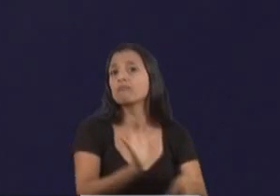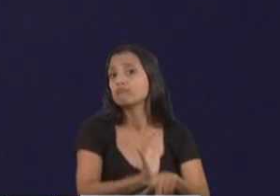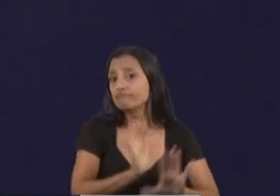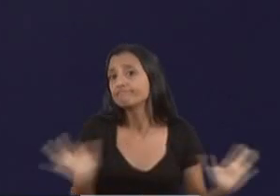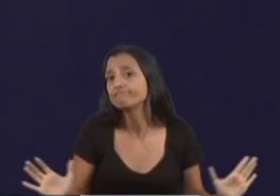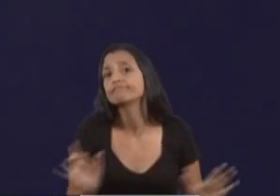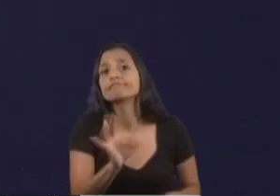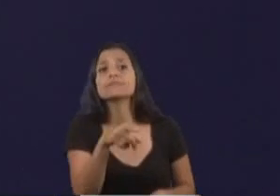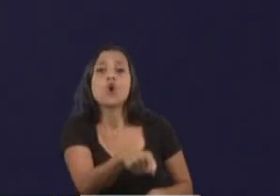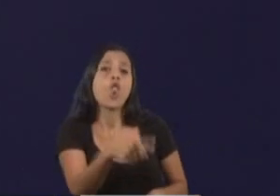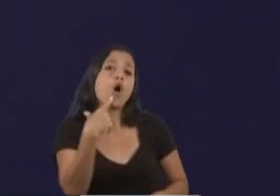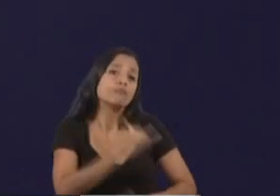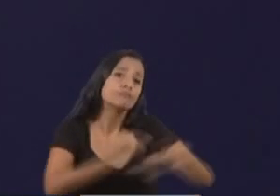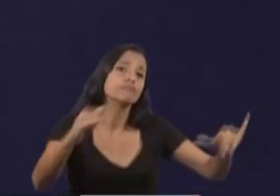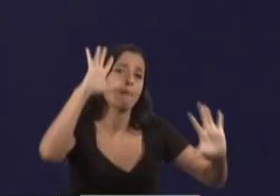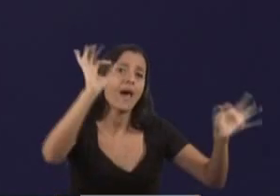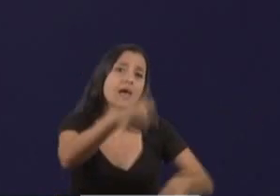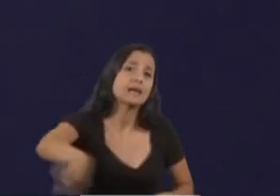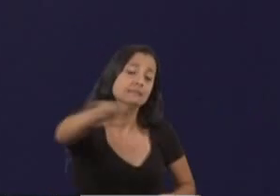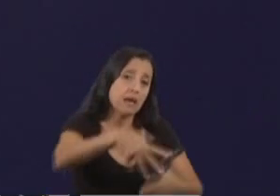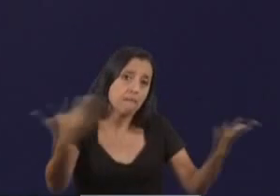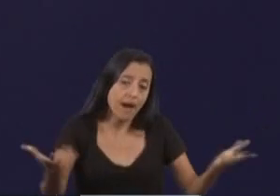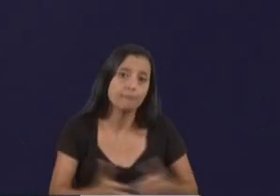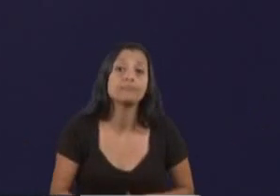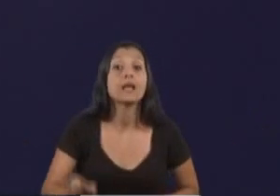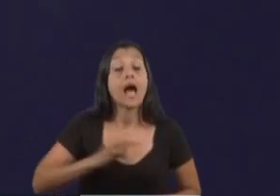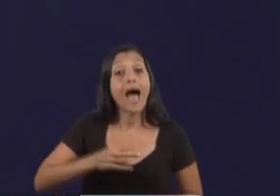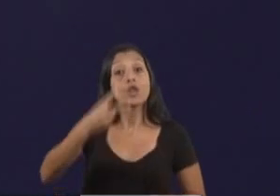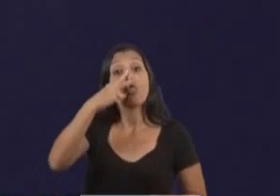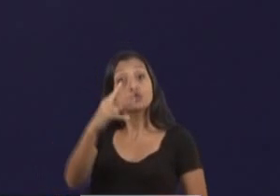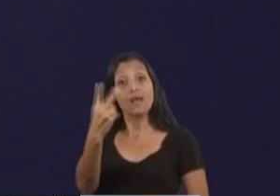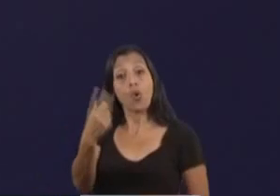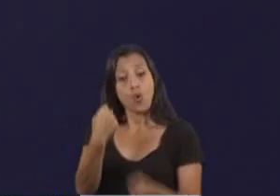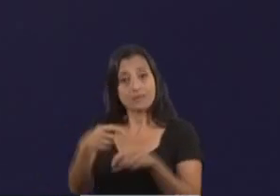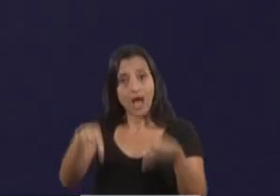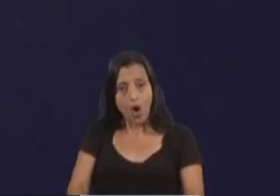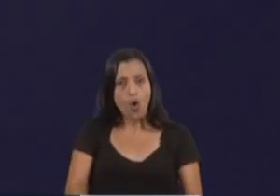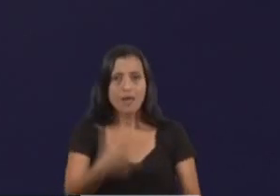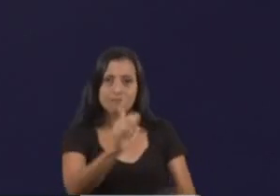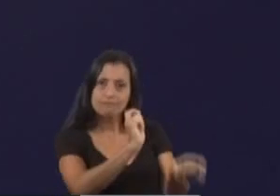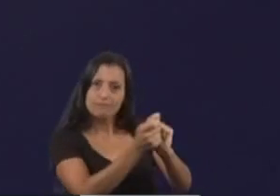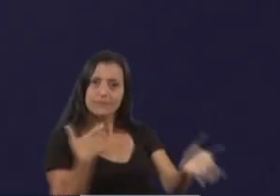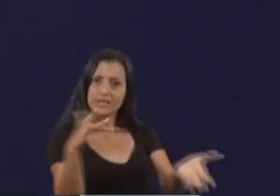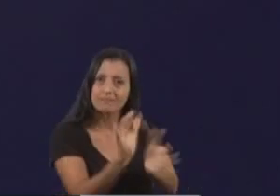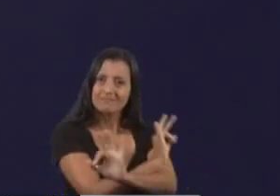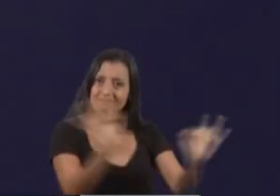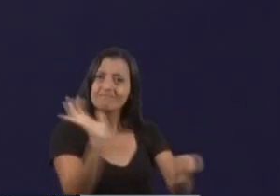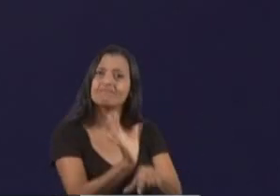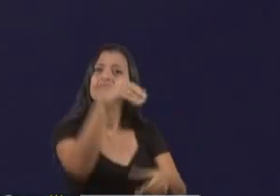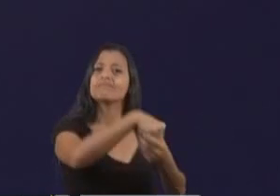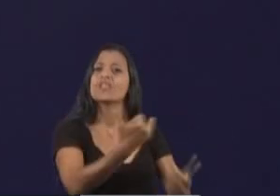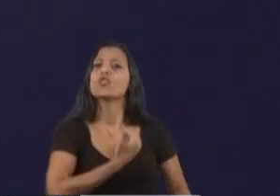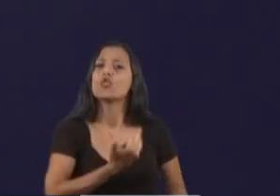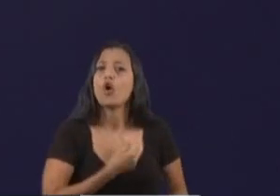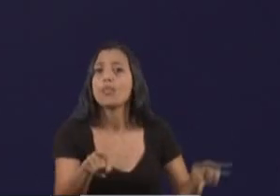Solo a título de dato de color, desde el año 2001, que no se modificaban estructuras en